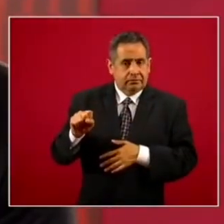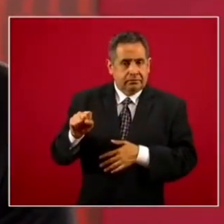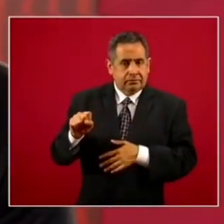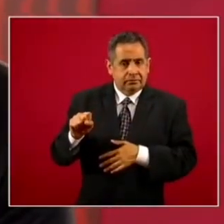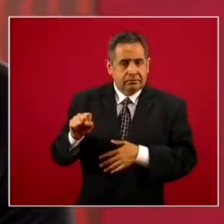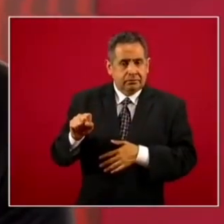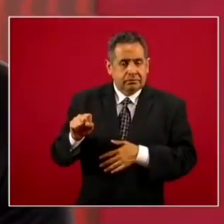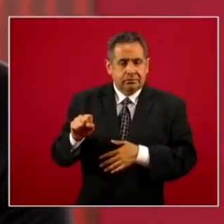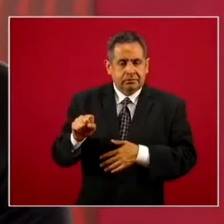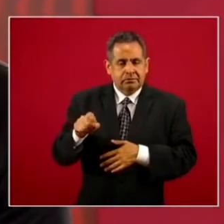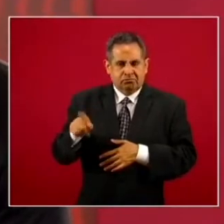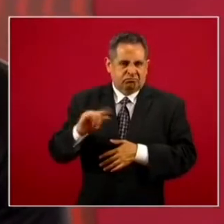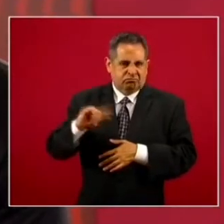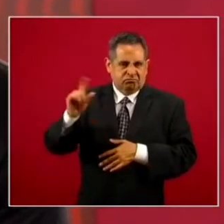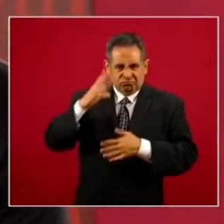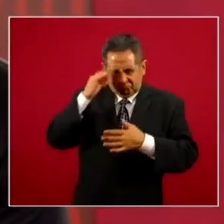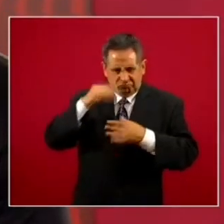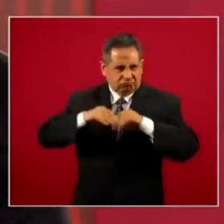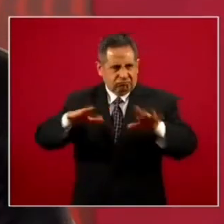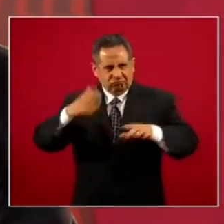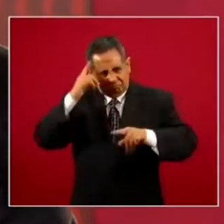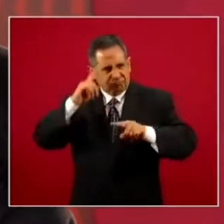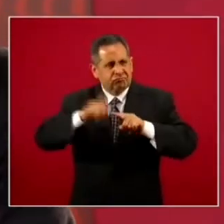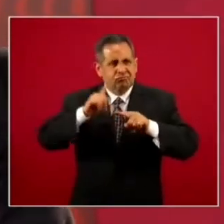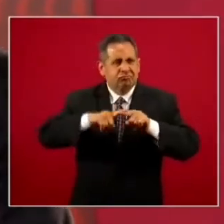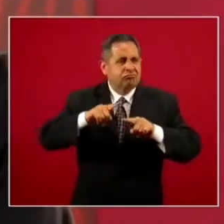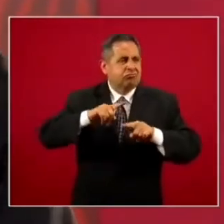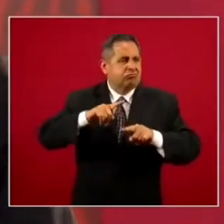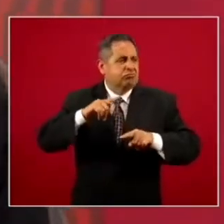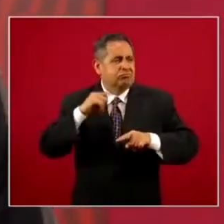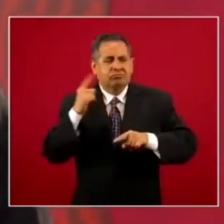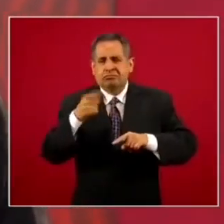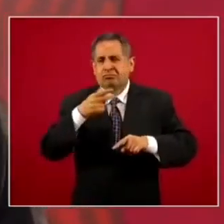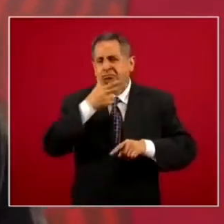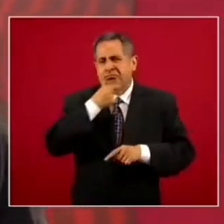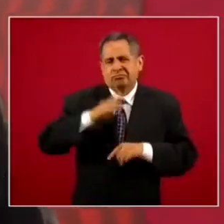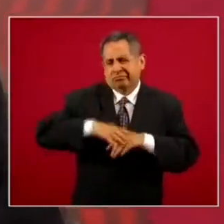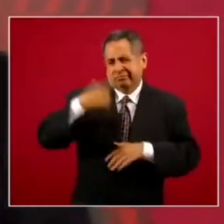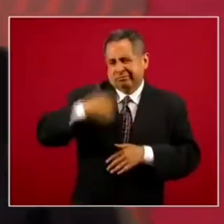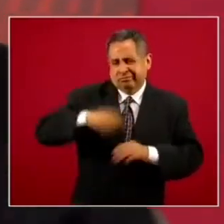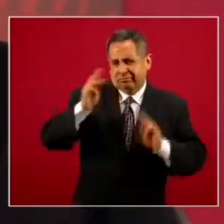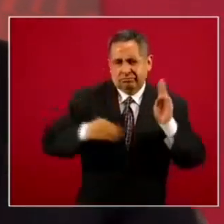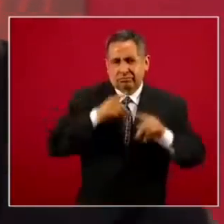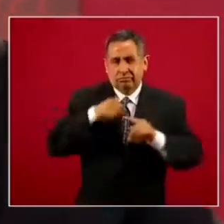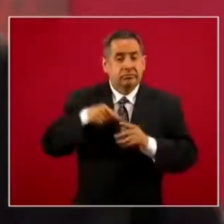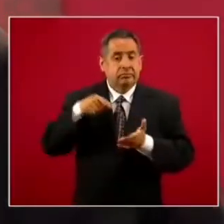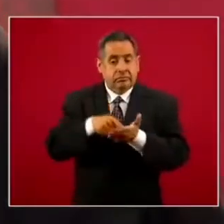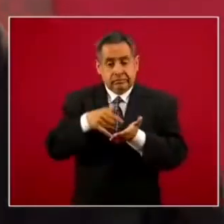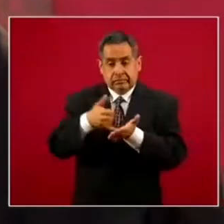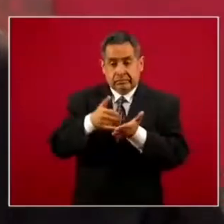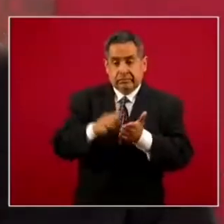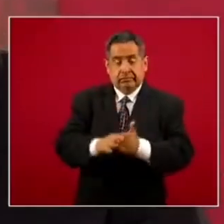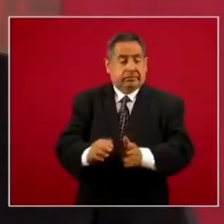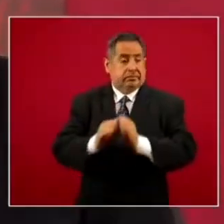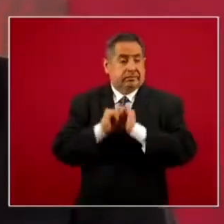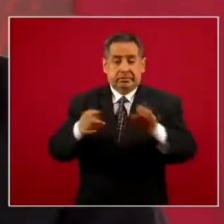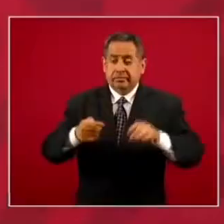que es especialista en dar a conocer quiénes son los hombres más ricos del mundo, publica por primera